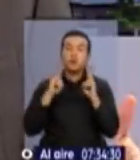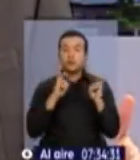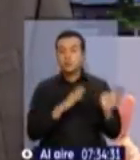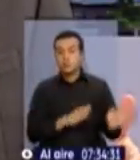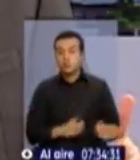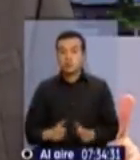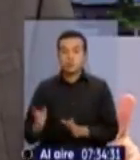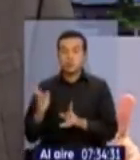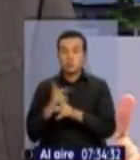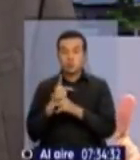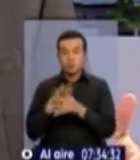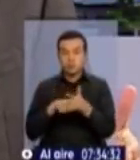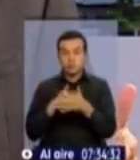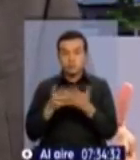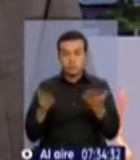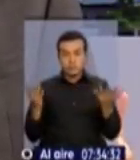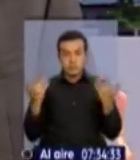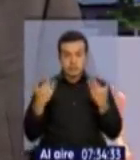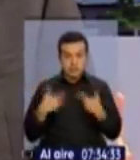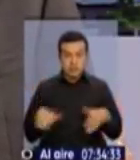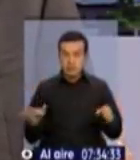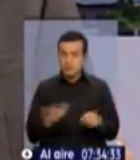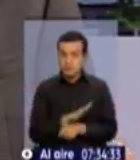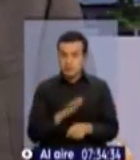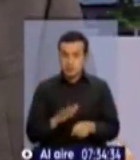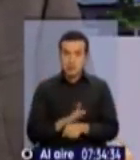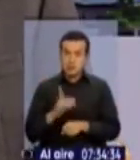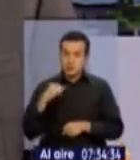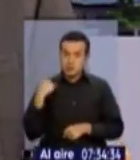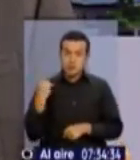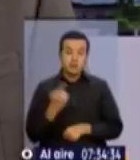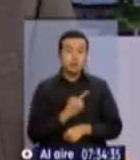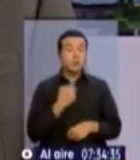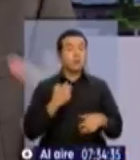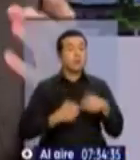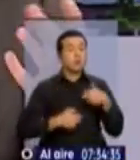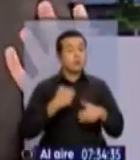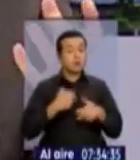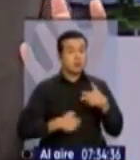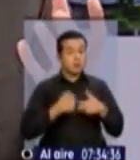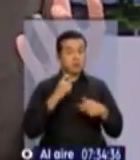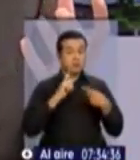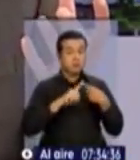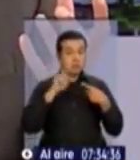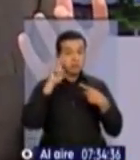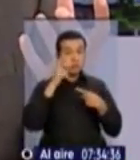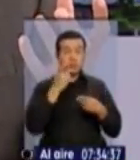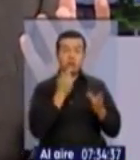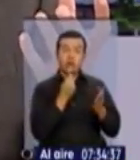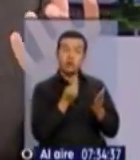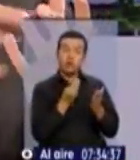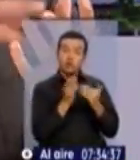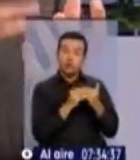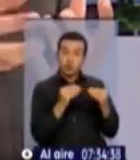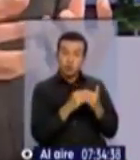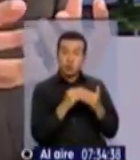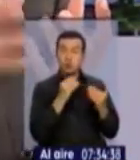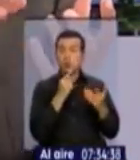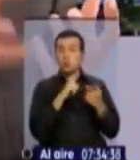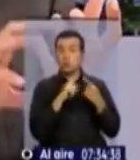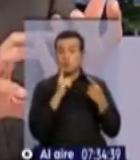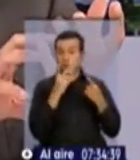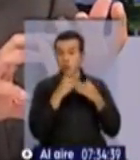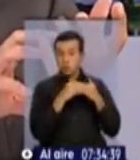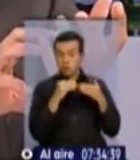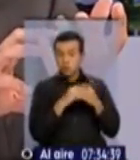productiva al final del día carlos nosotros tenemos un problema estructural uno es el tema de la dolarización que siendo una ventaja hace que cuidemos del